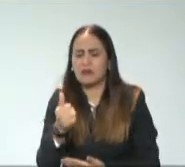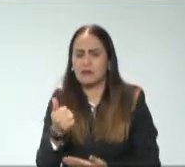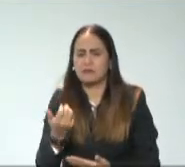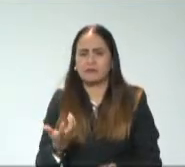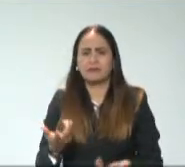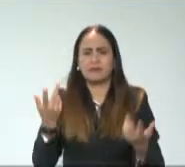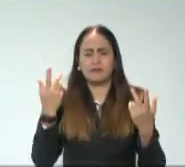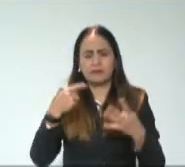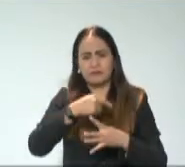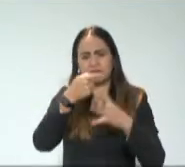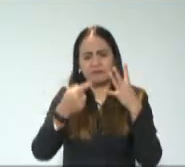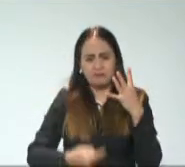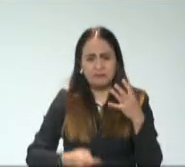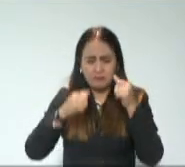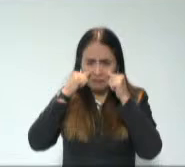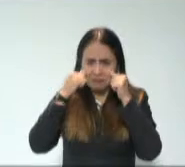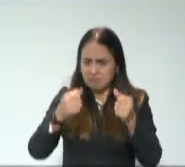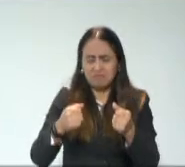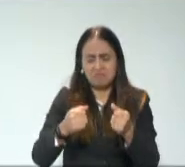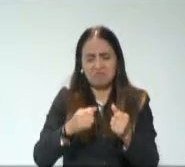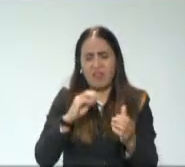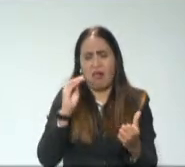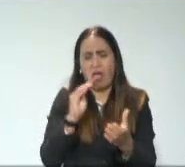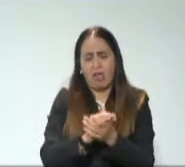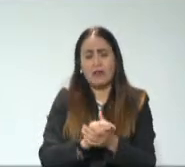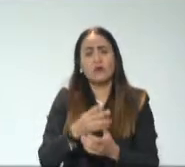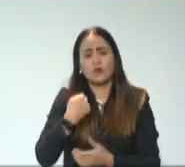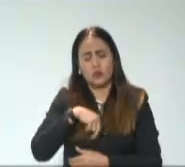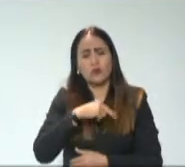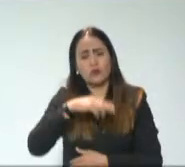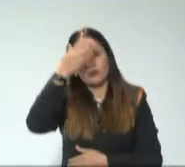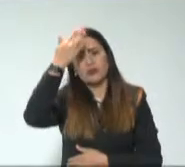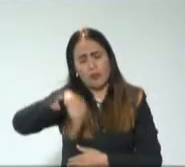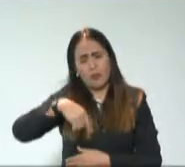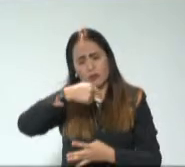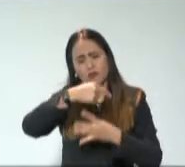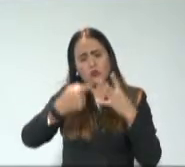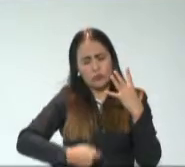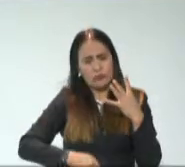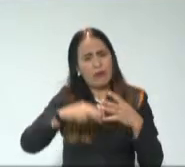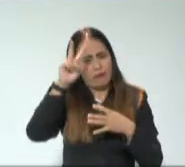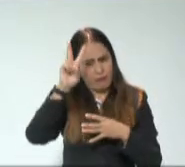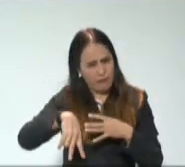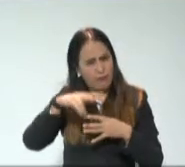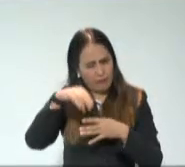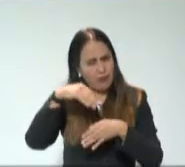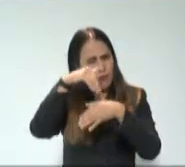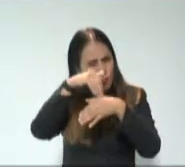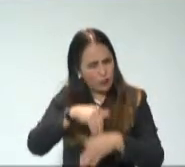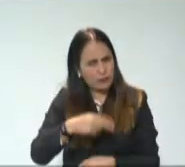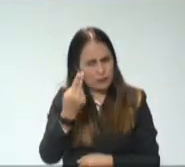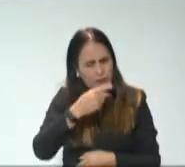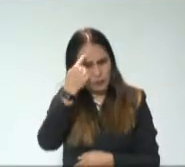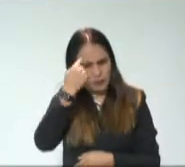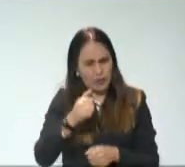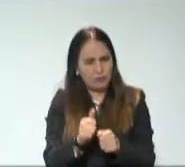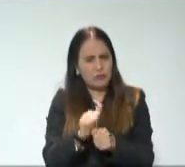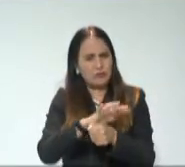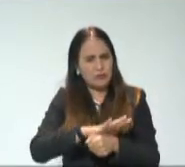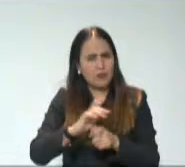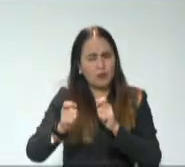aquellas medidas que ya sabemos que son efectivas para el control en este caso de la pandemia